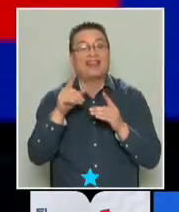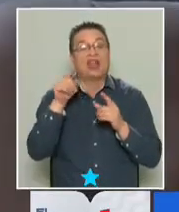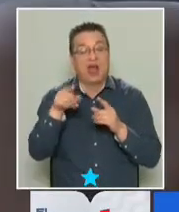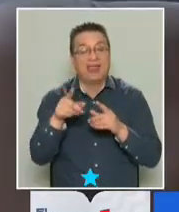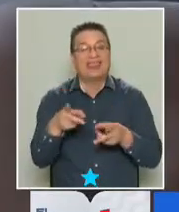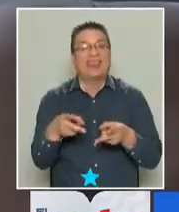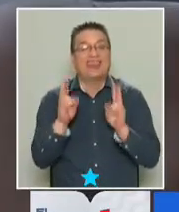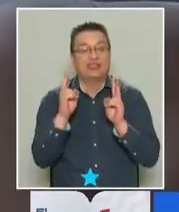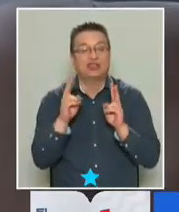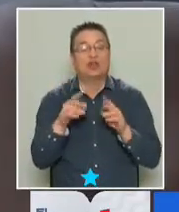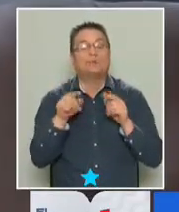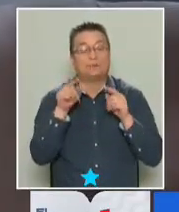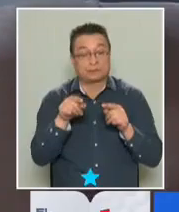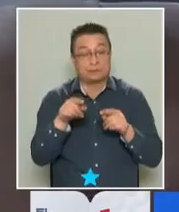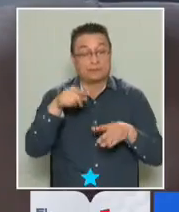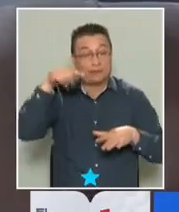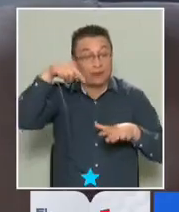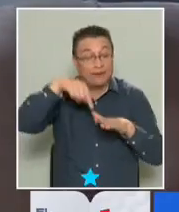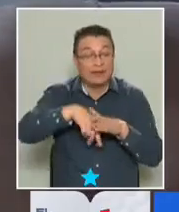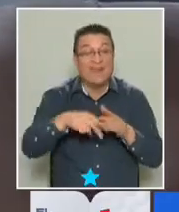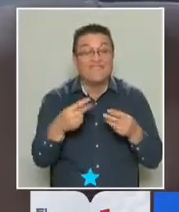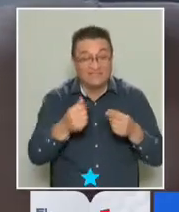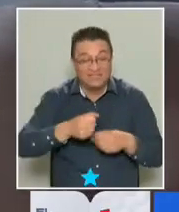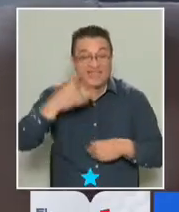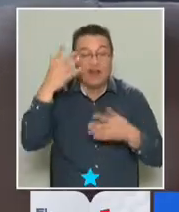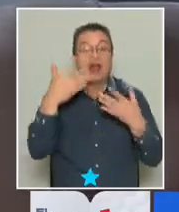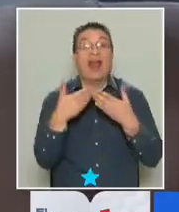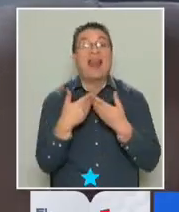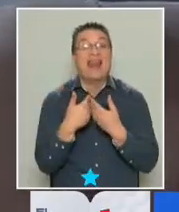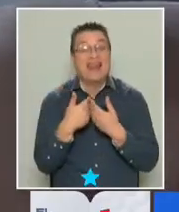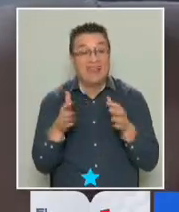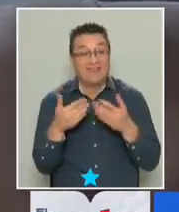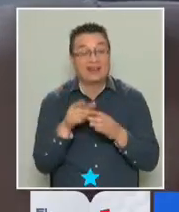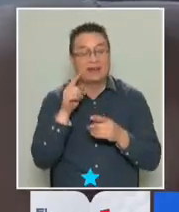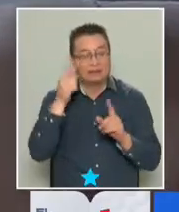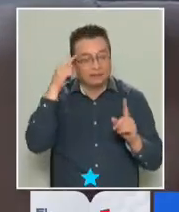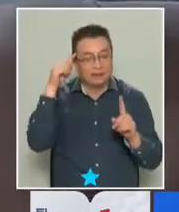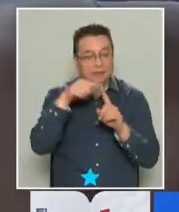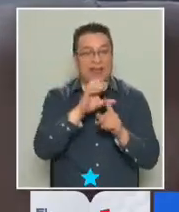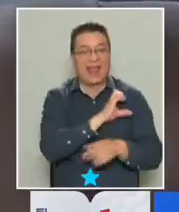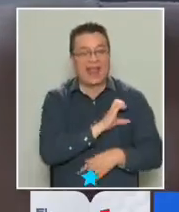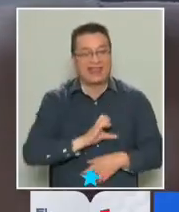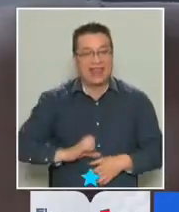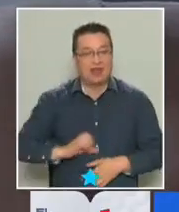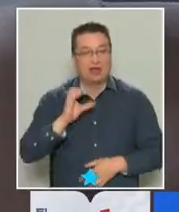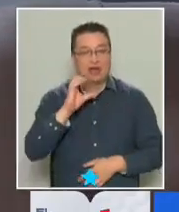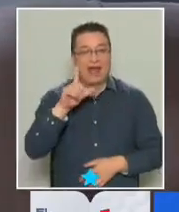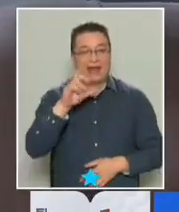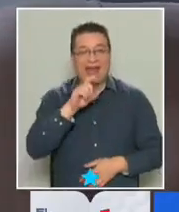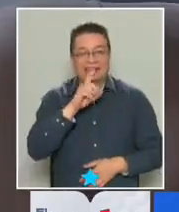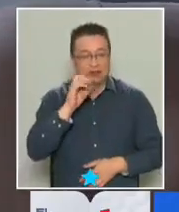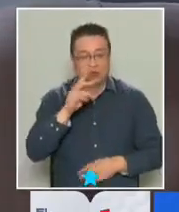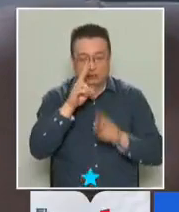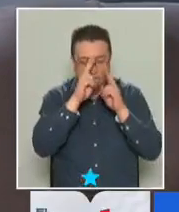en el fondo el valor de la libertad que es el que te sigue el estado clásico respetar todas las manifestaciones del